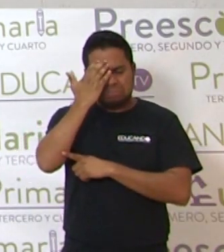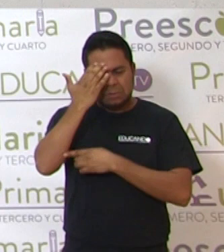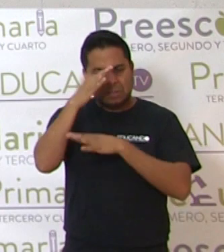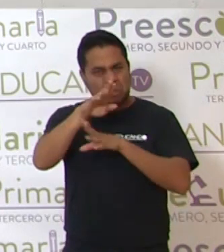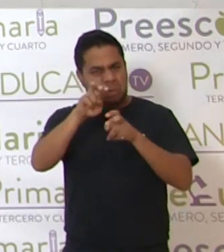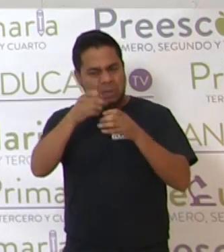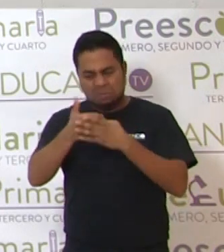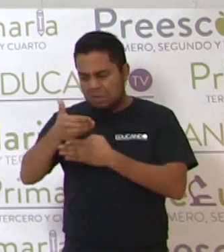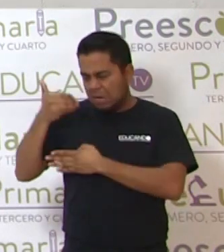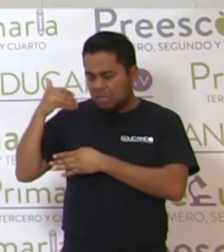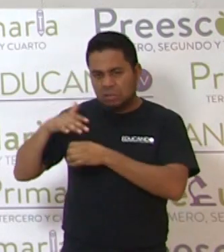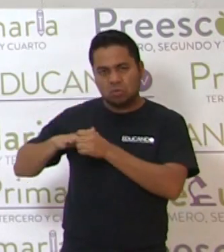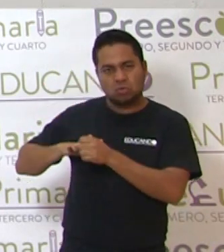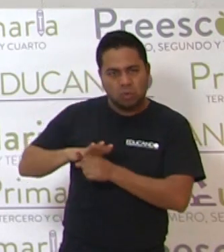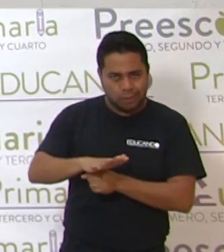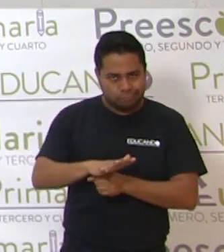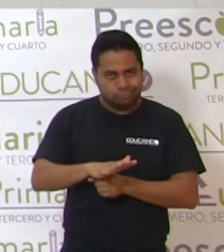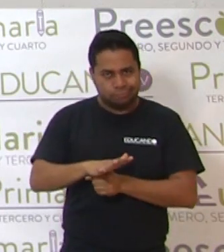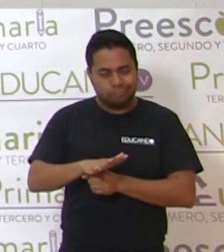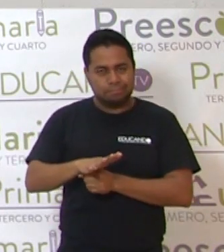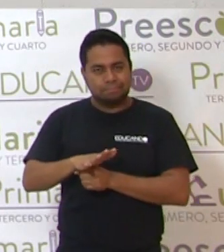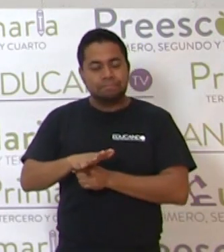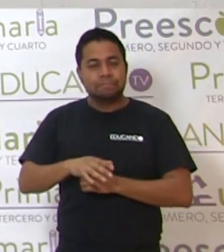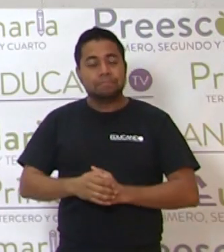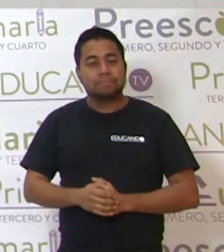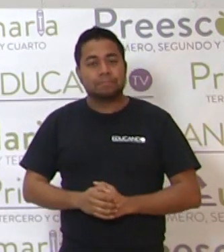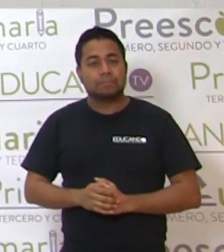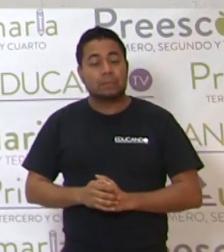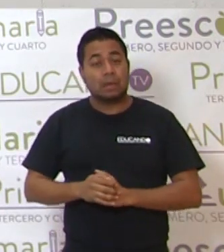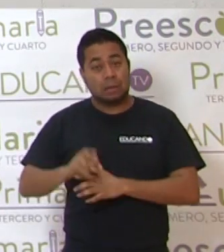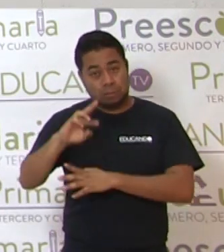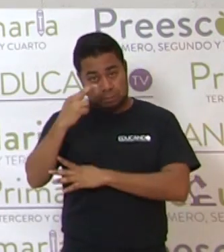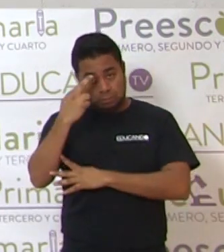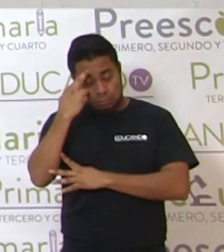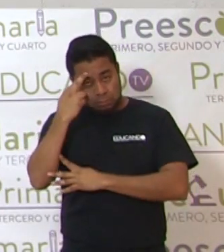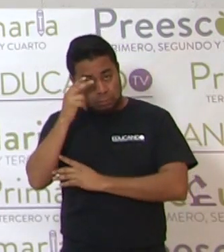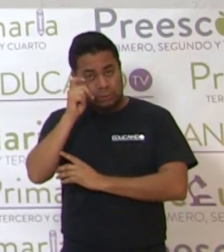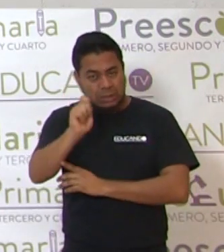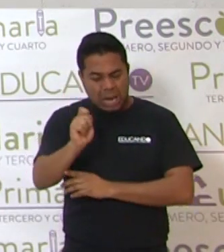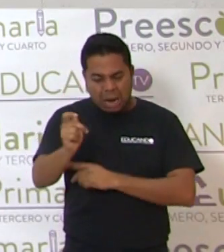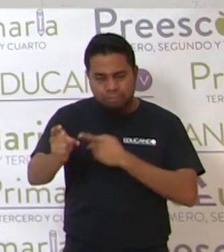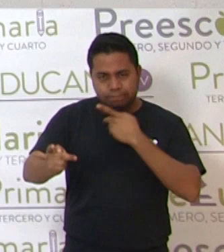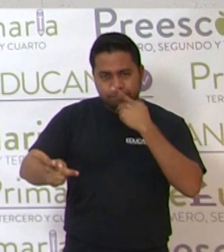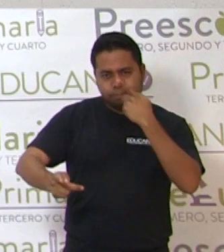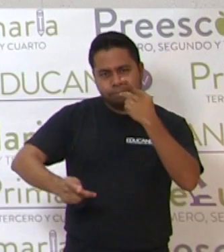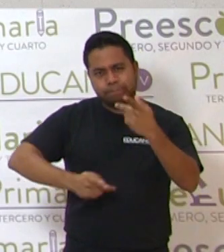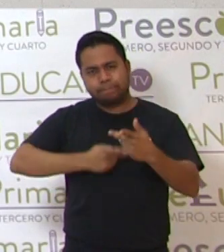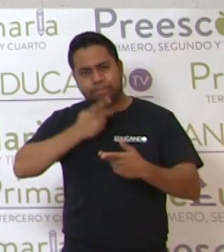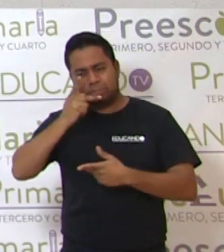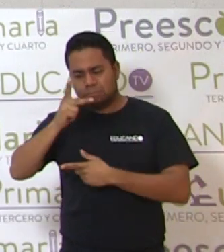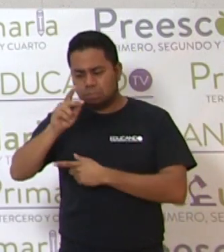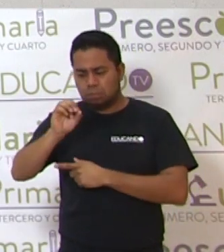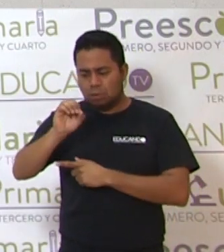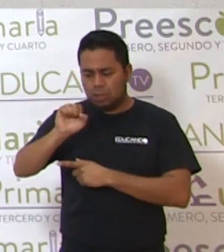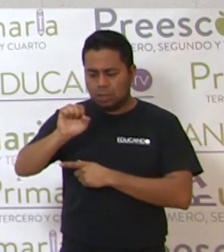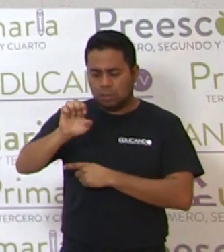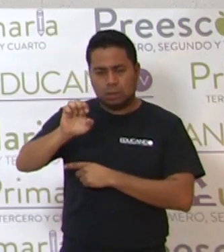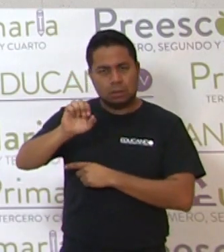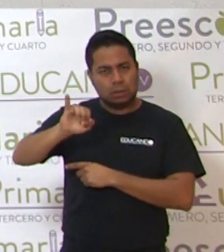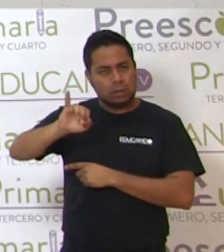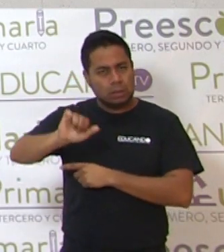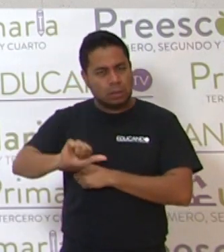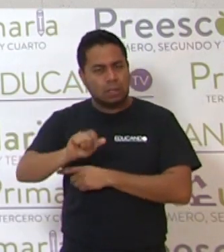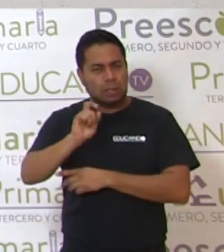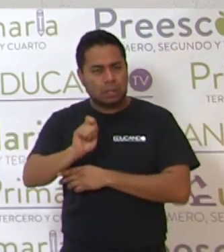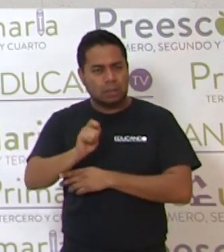este tema. Bien, ¿recuerdas qué es poesía? Decías mientras clavas en